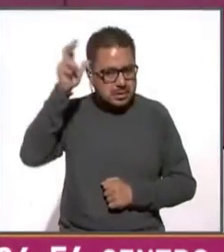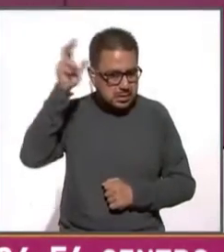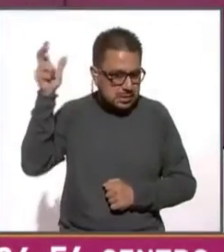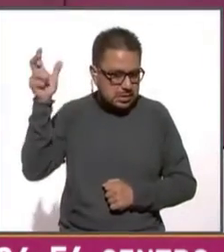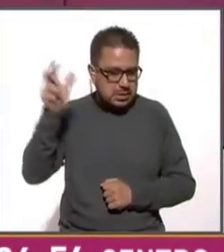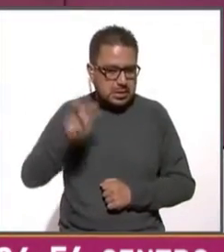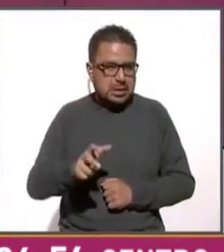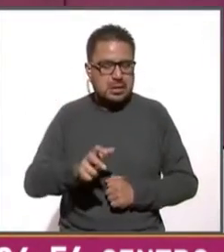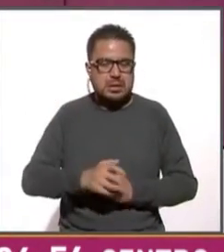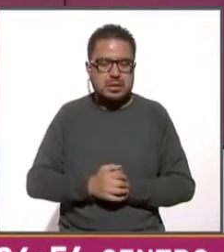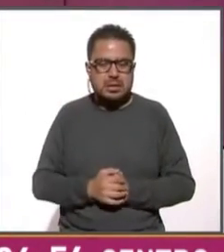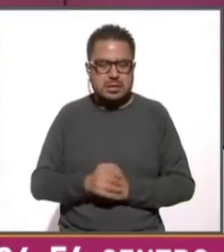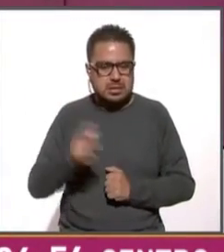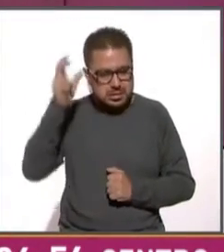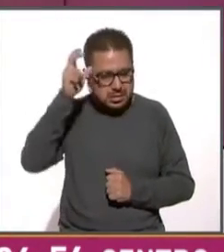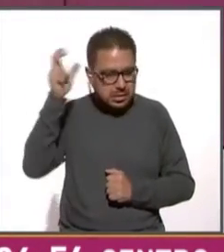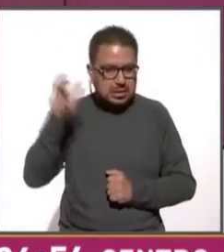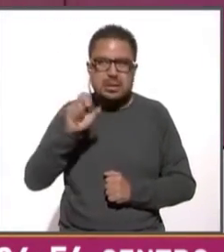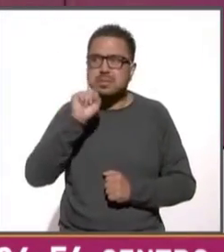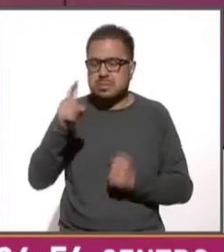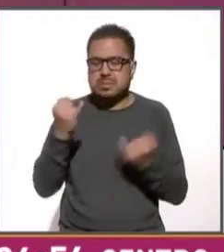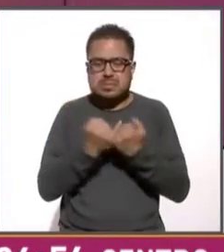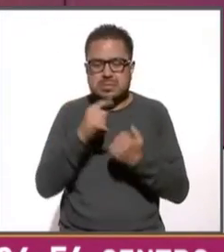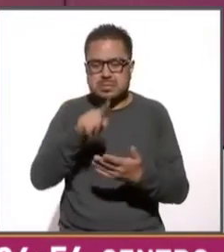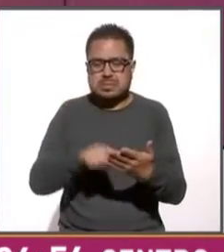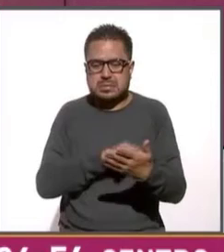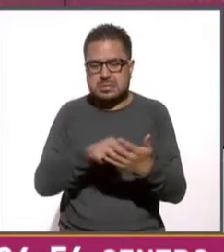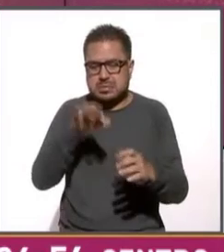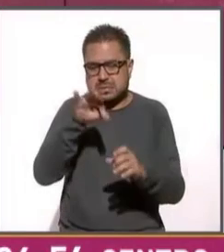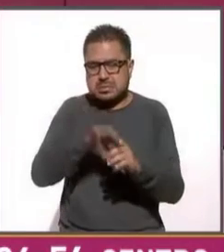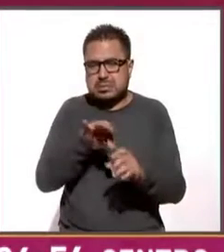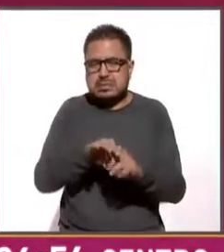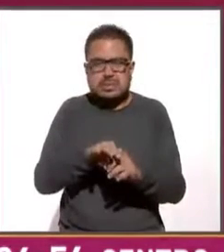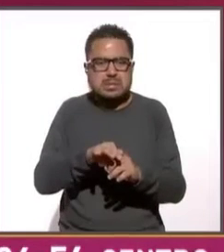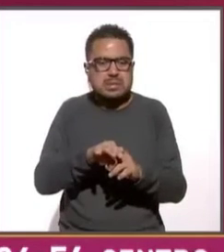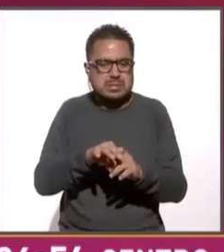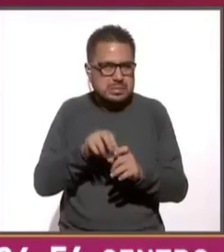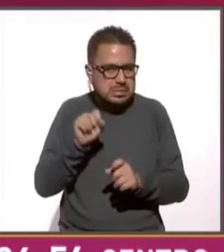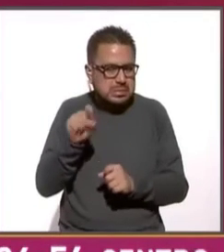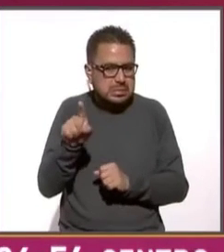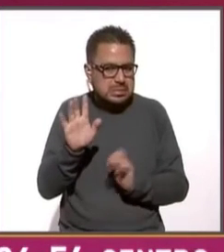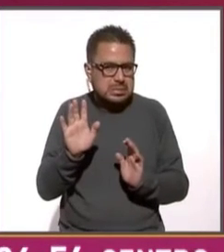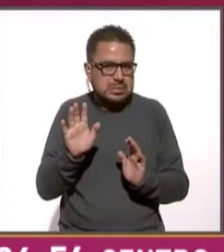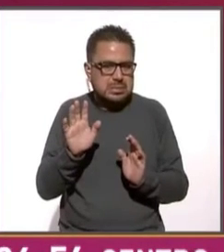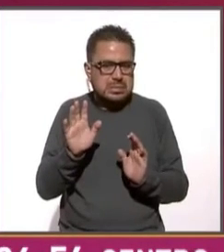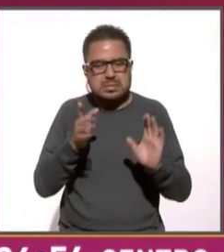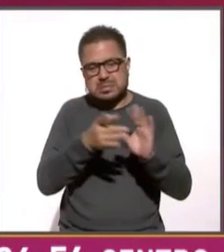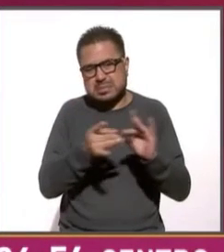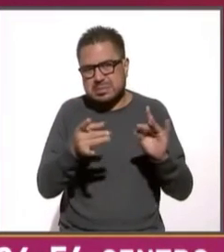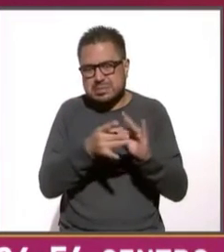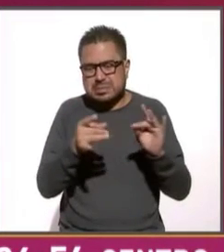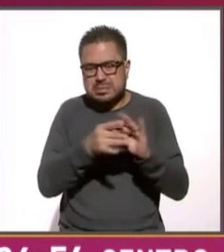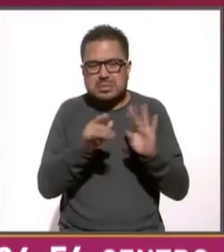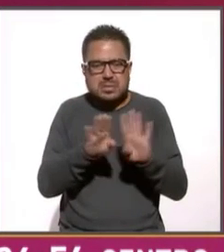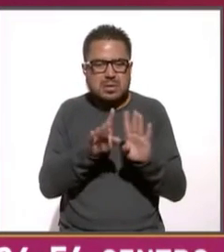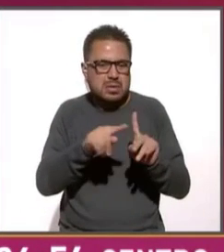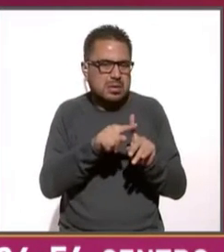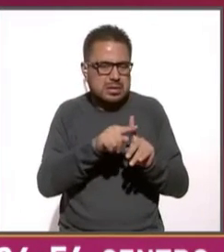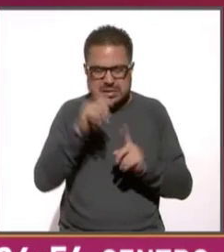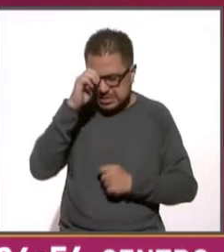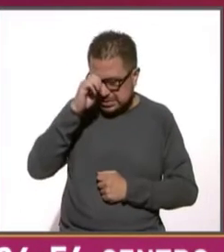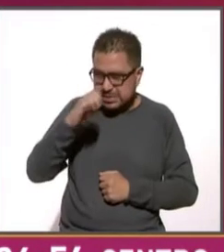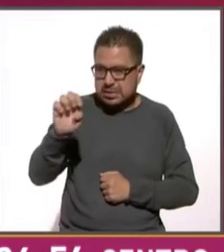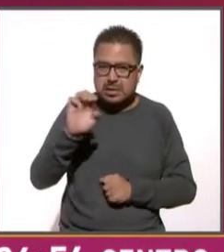Hidalgo. Hidalgo también una elección muy predecible, un caso, diría, en algún sentido